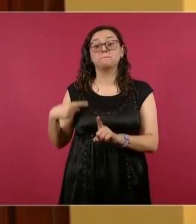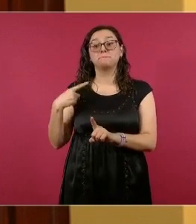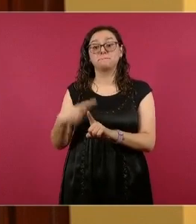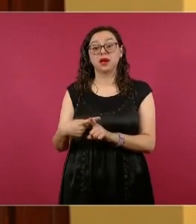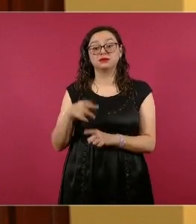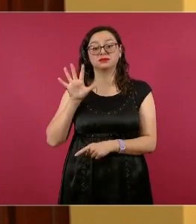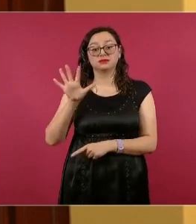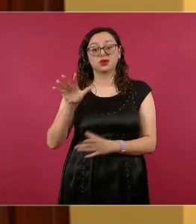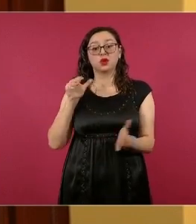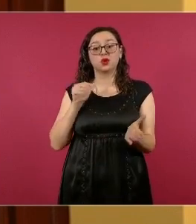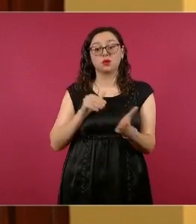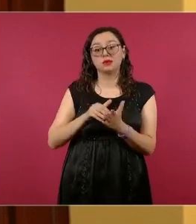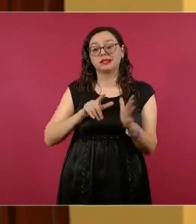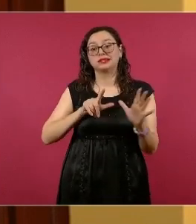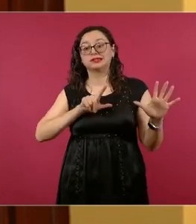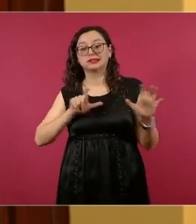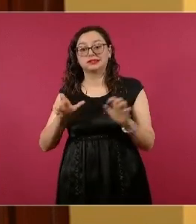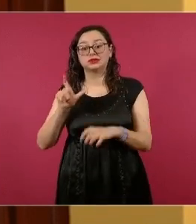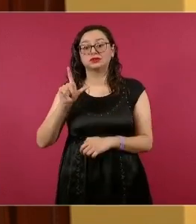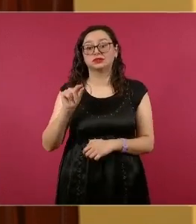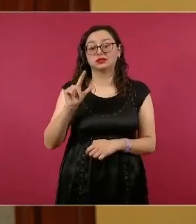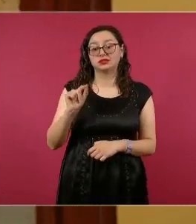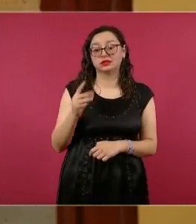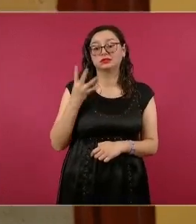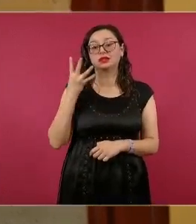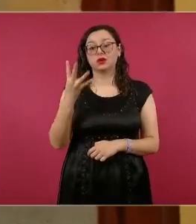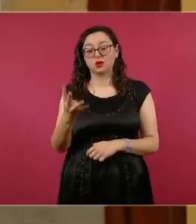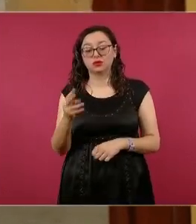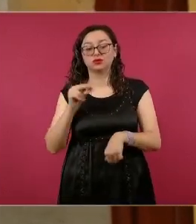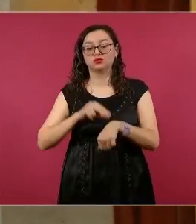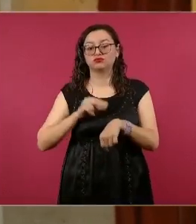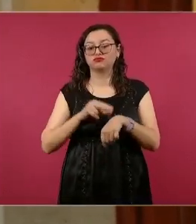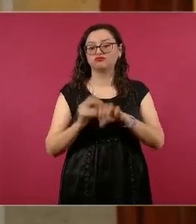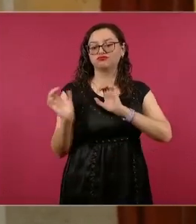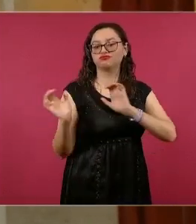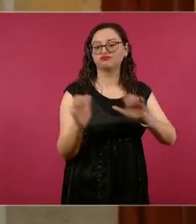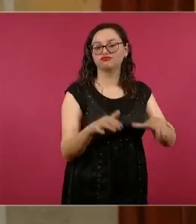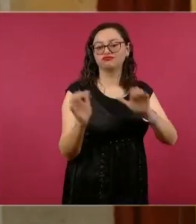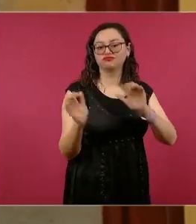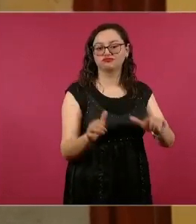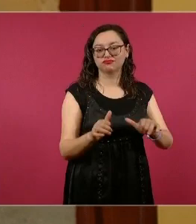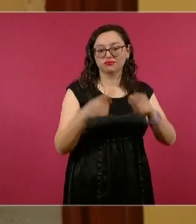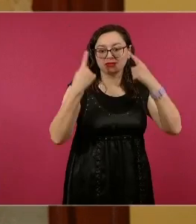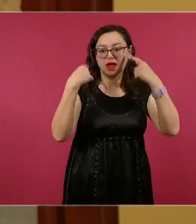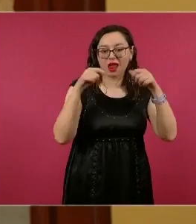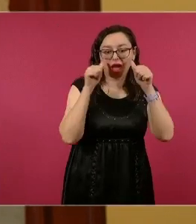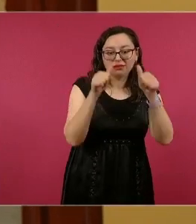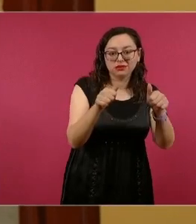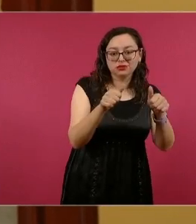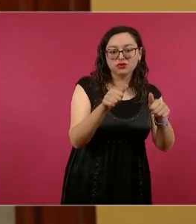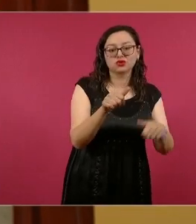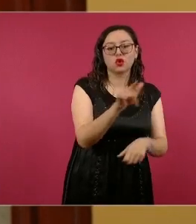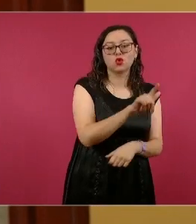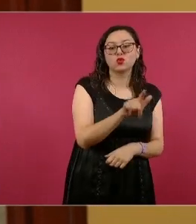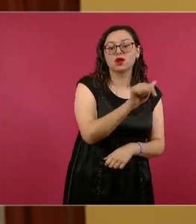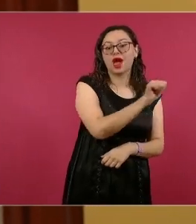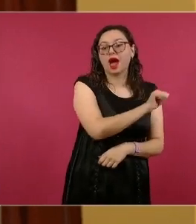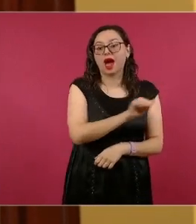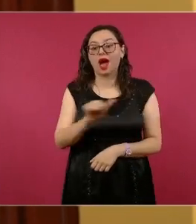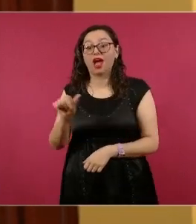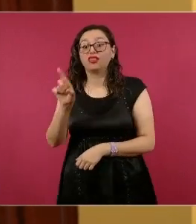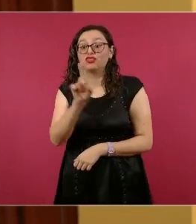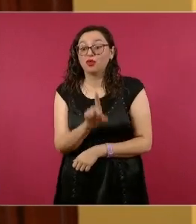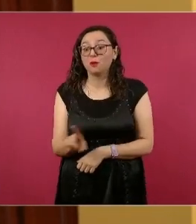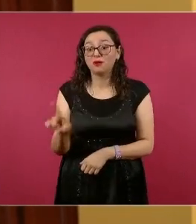5,774 médicos generales para la cobertura de lunes a domingo, algo que nunca ha ocurrido en el primer nivel de atención y